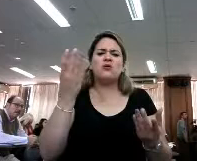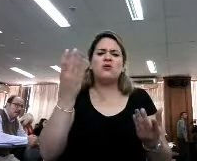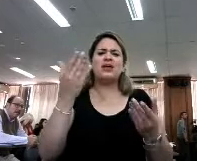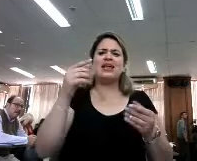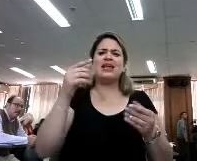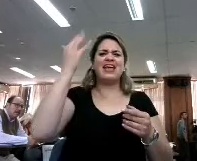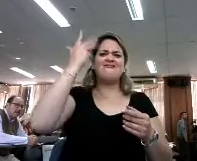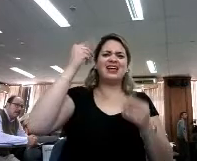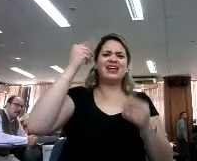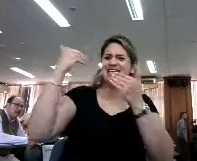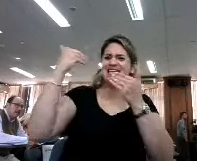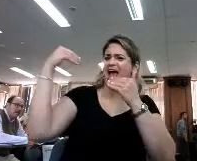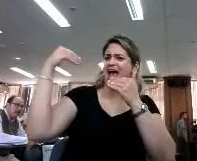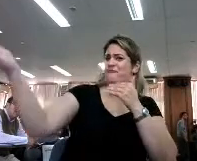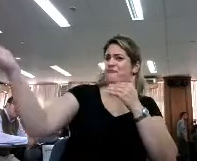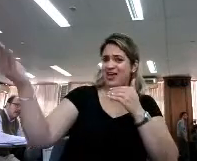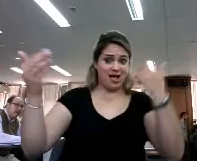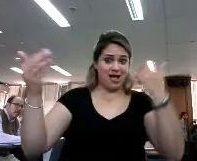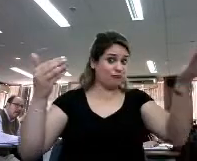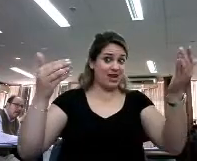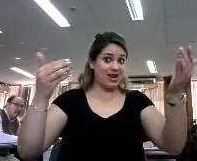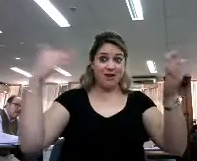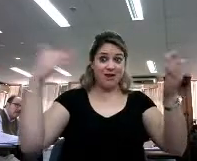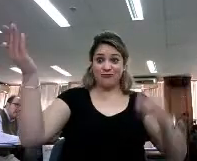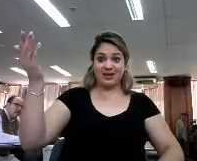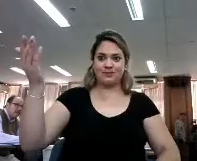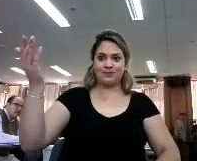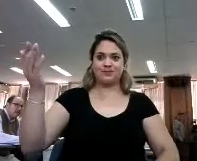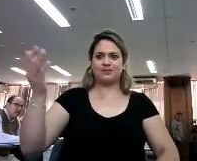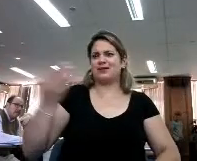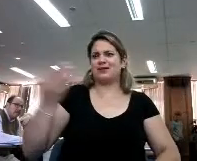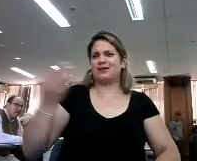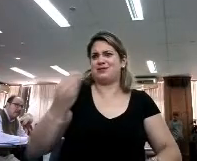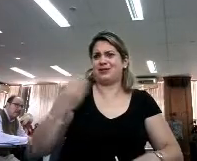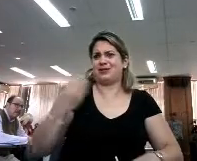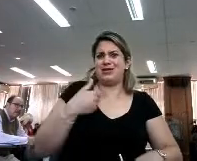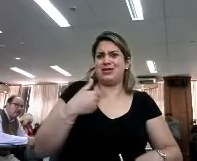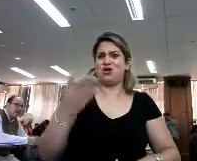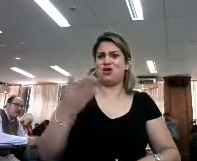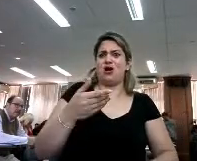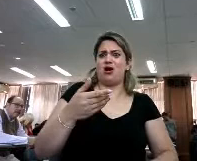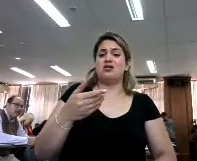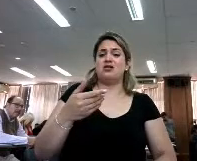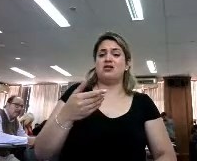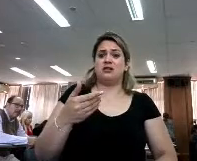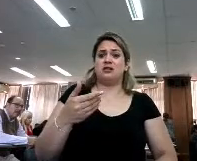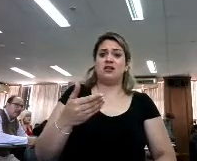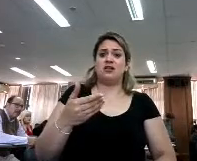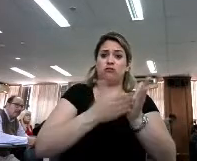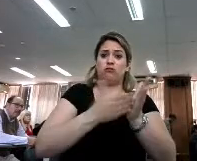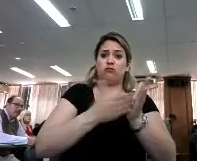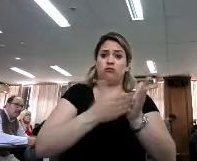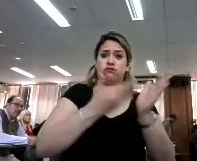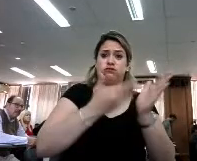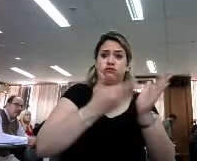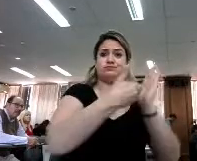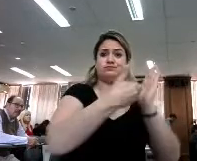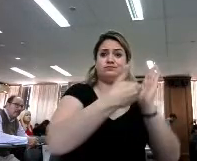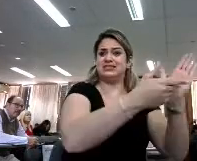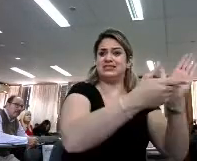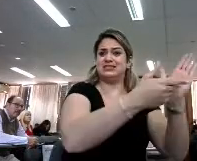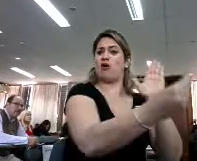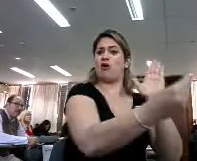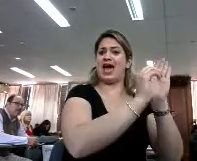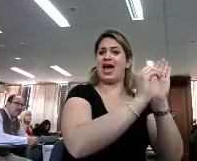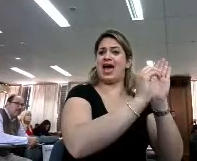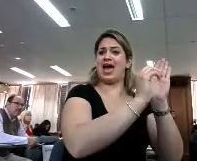de Francia? Y no, pues ¿para qué voy a llevar mi obra fuera de Francia si me la van a copiar, me la van a destrozar, me la van a utilizar y yo no voy a